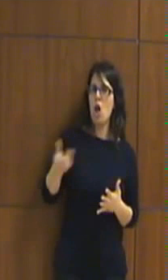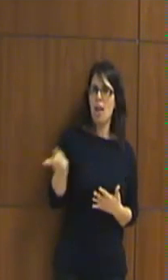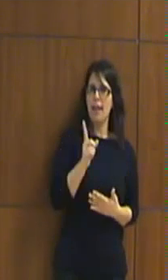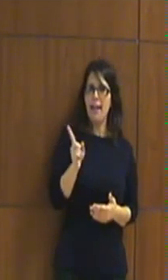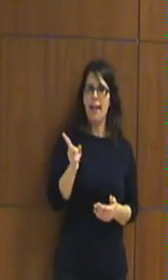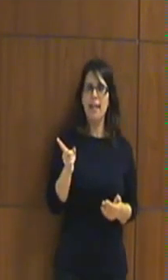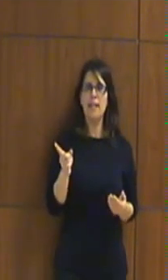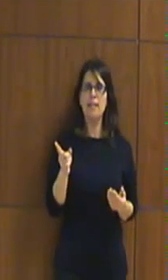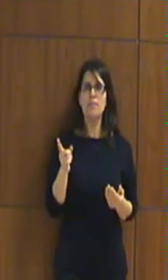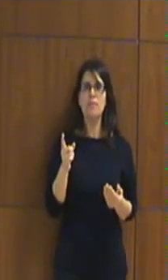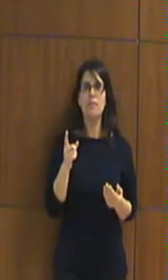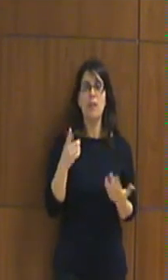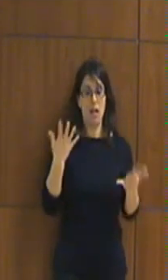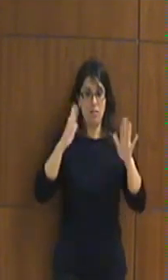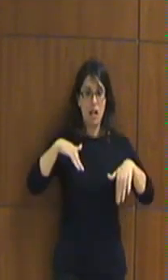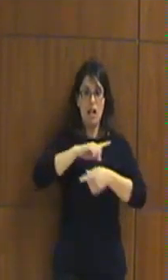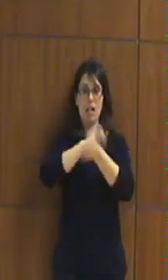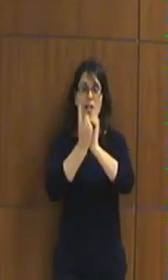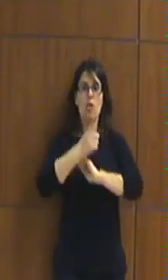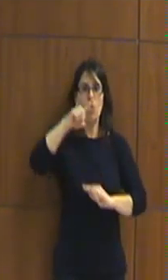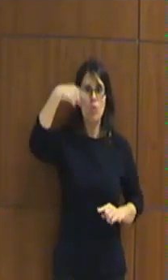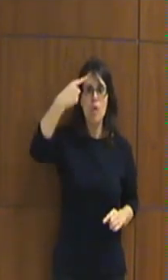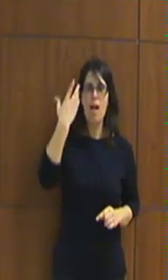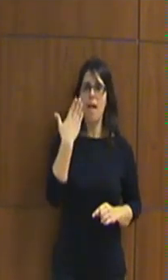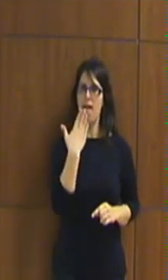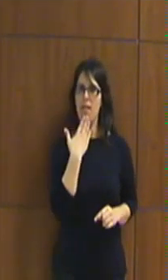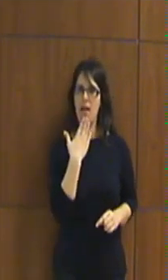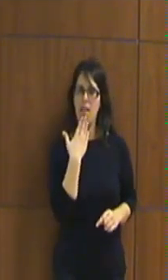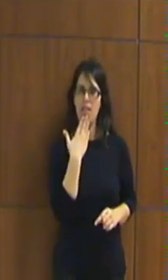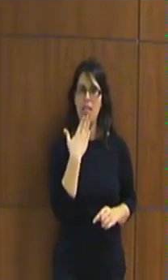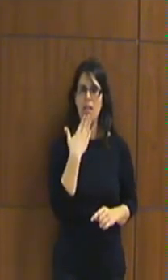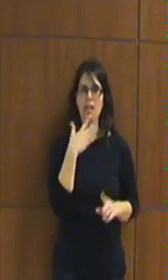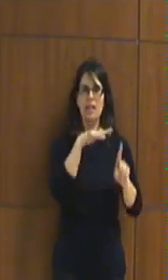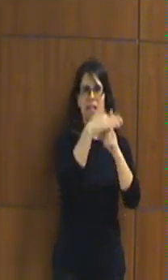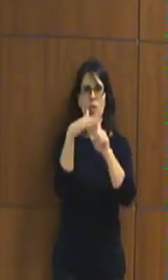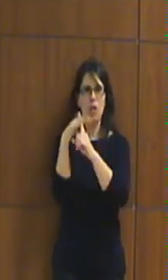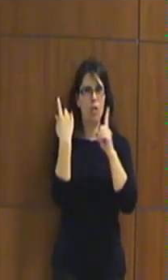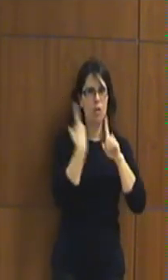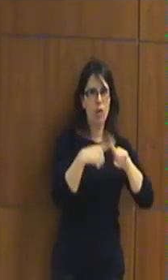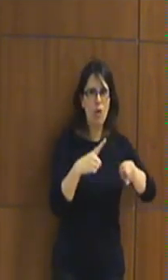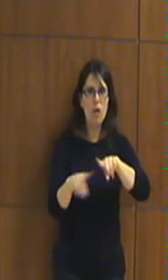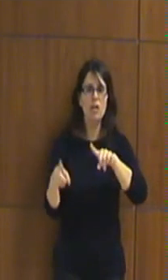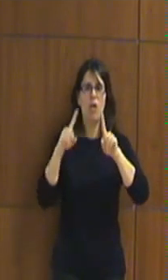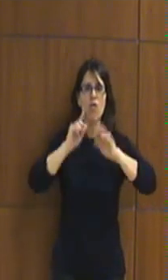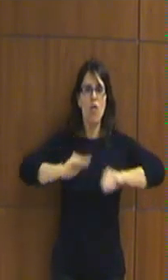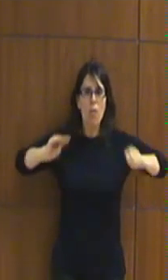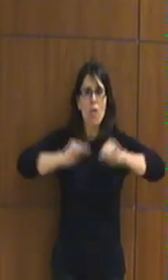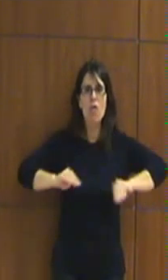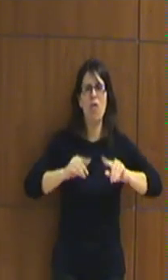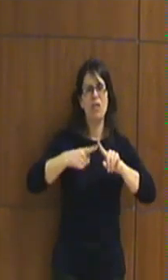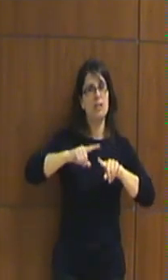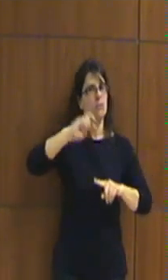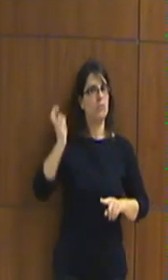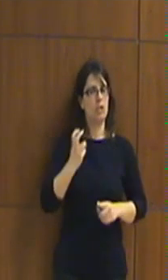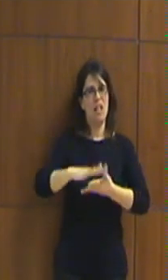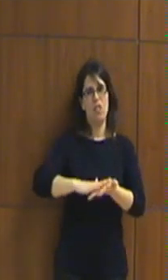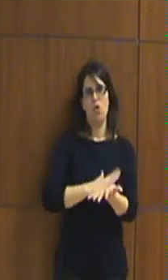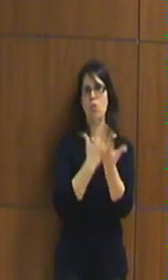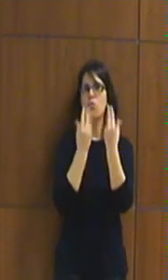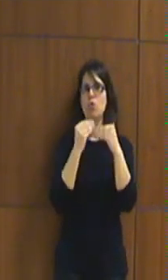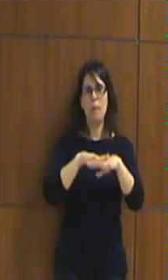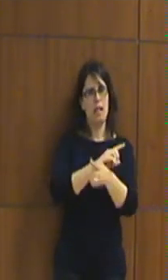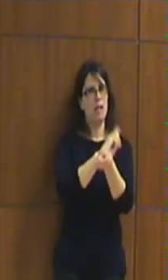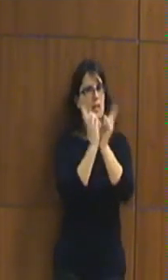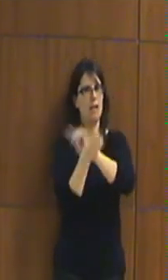cambios culturales, la edad, los distintos escenarios, la formación, todo eso interviene mucho, ¿no? en todos los